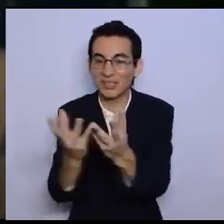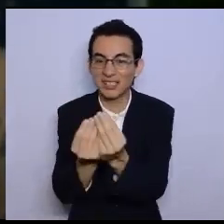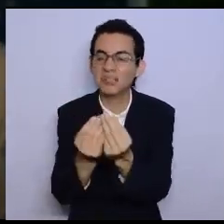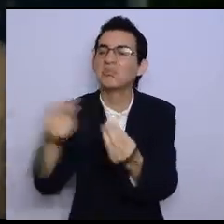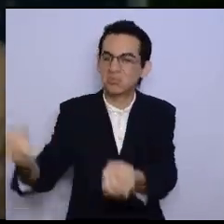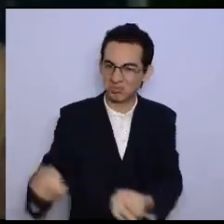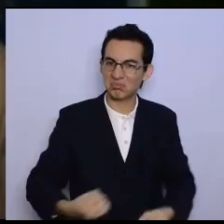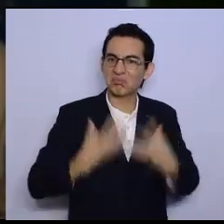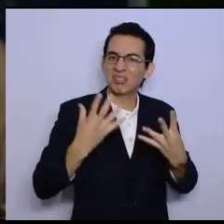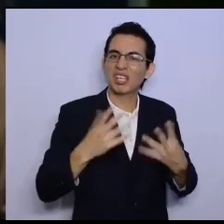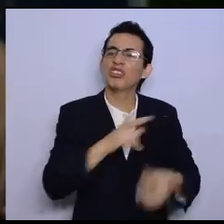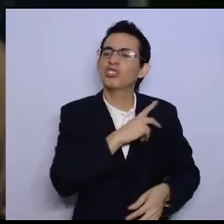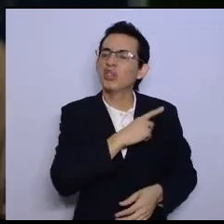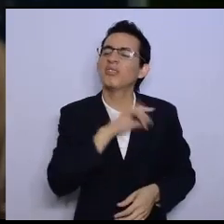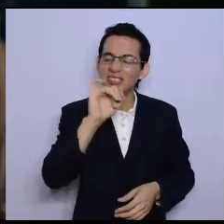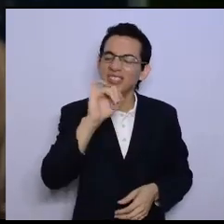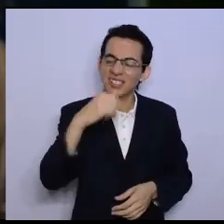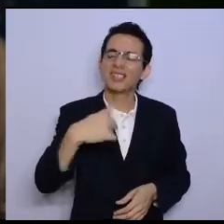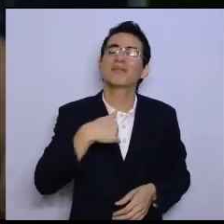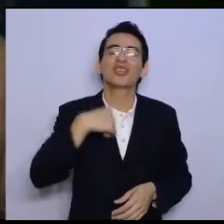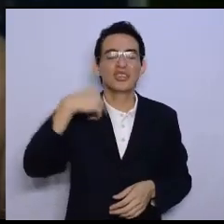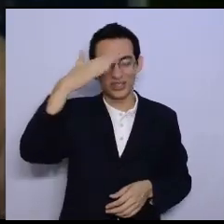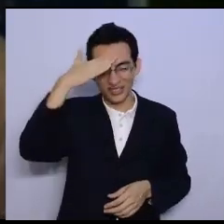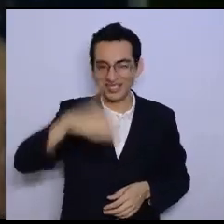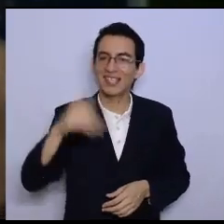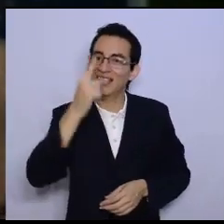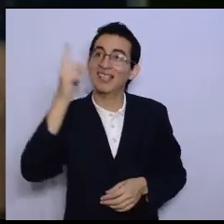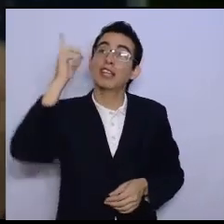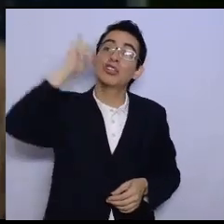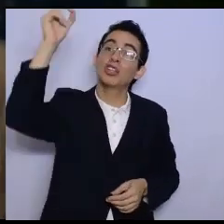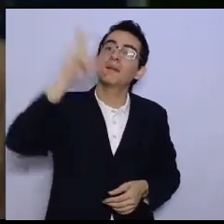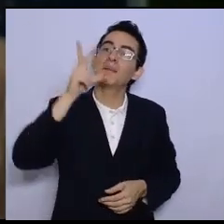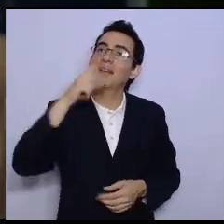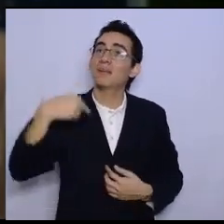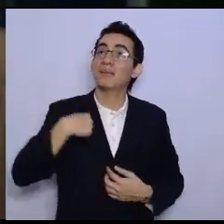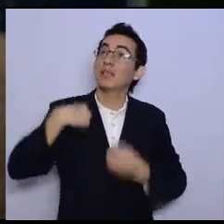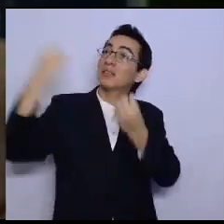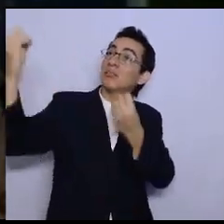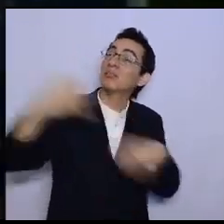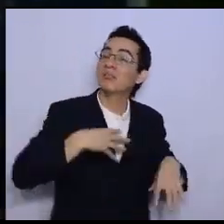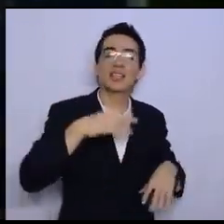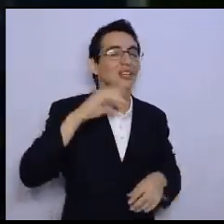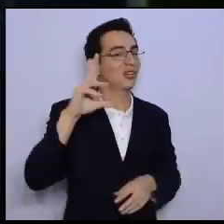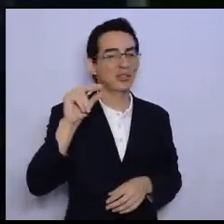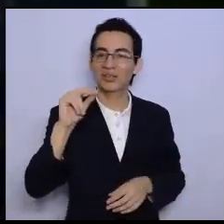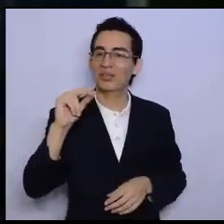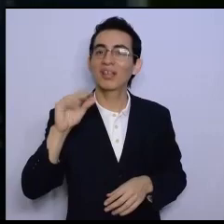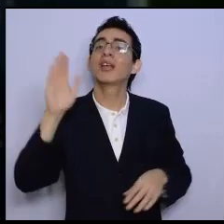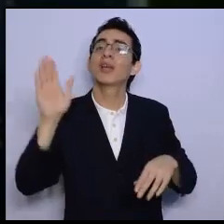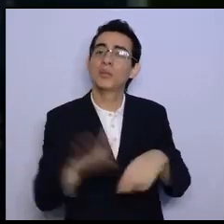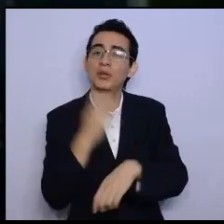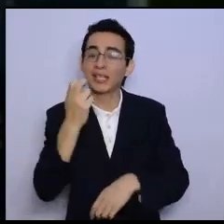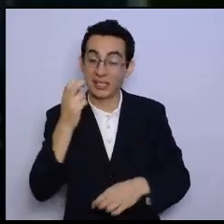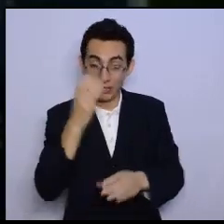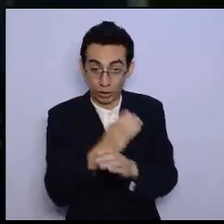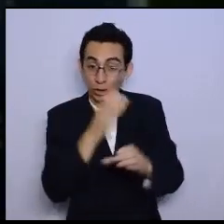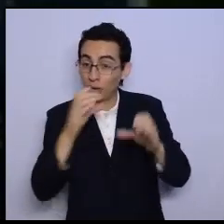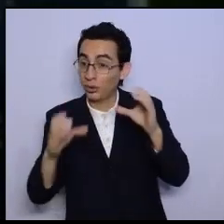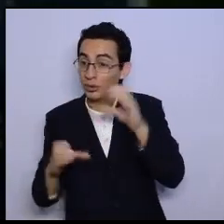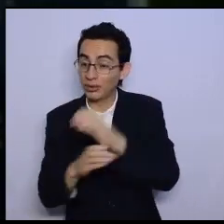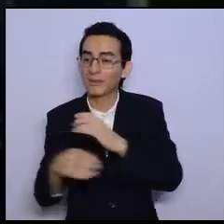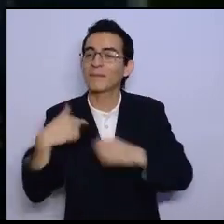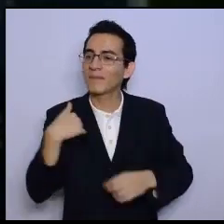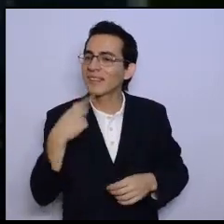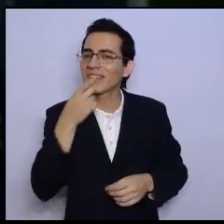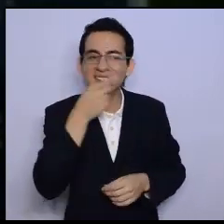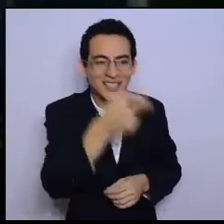sacrificio que en unos pocos instantes después iba Él a sufrir. Dice, estas cosas les he hablado para que en mí